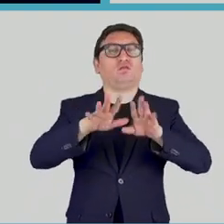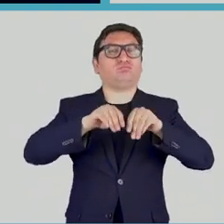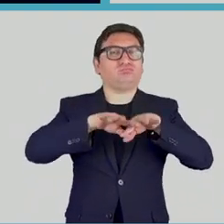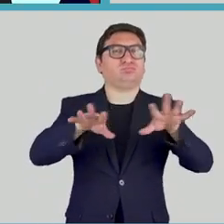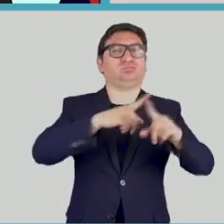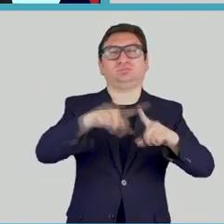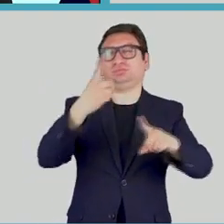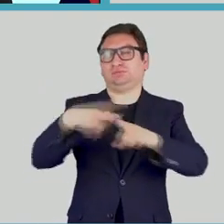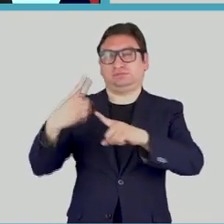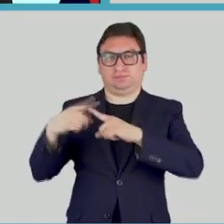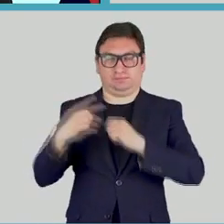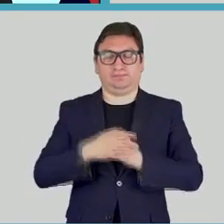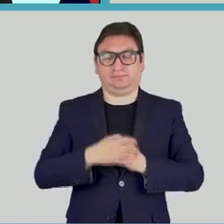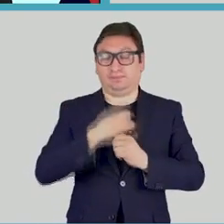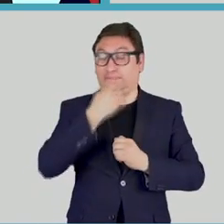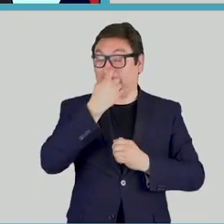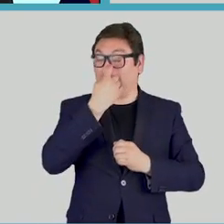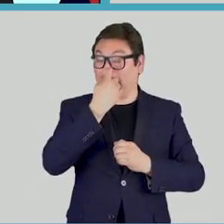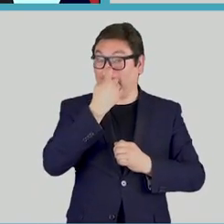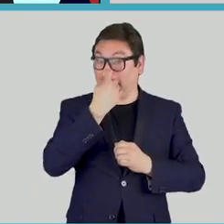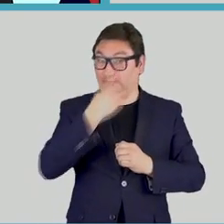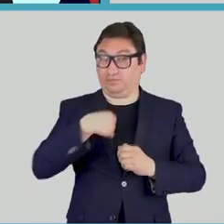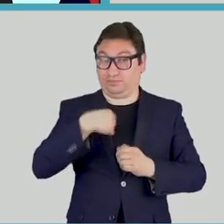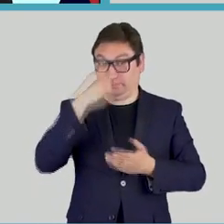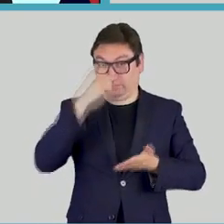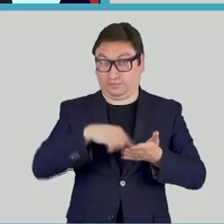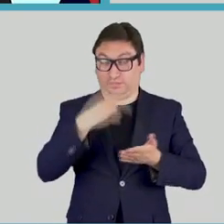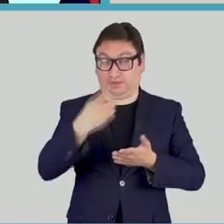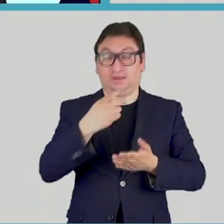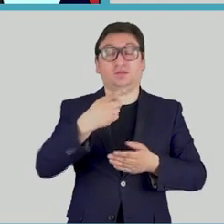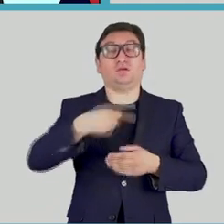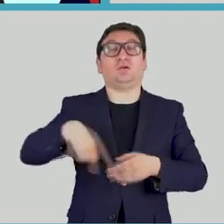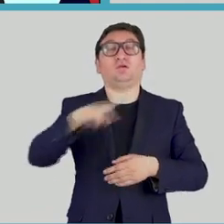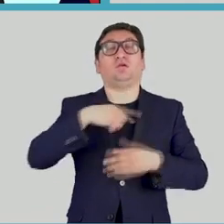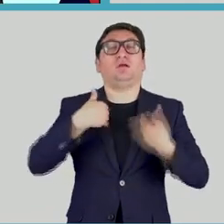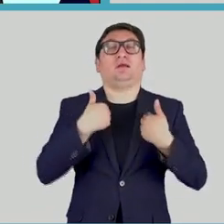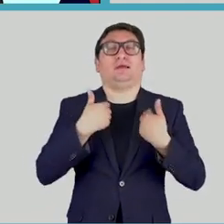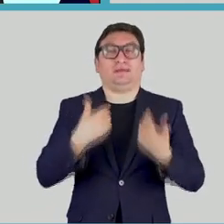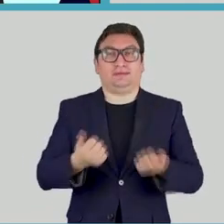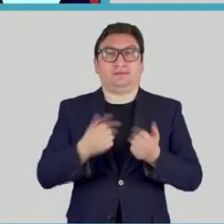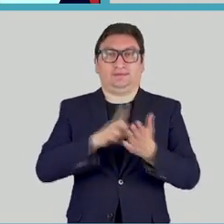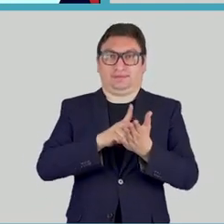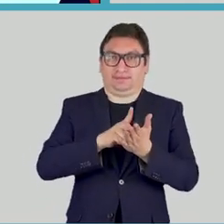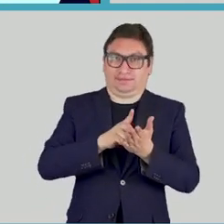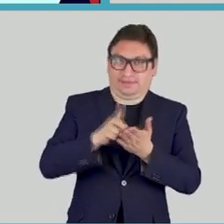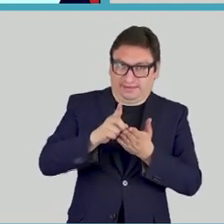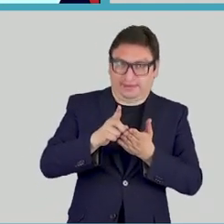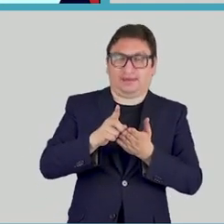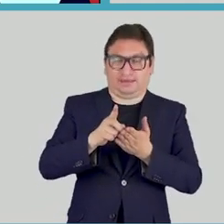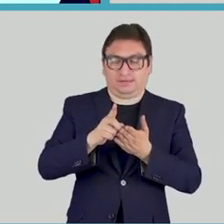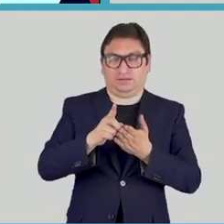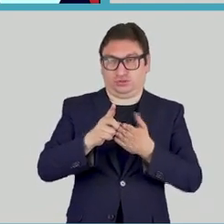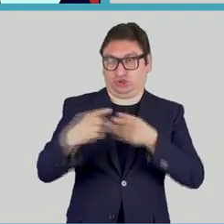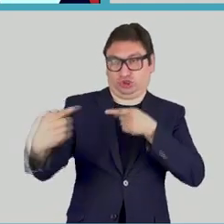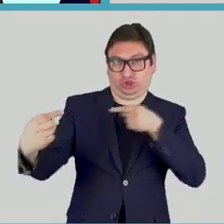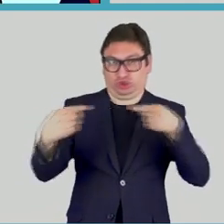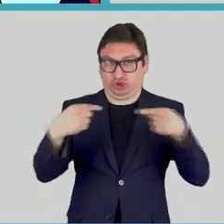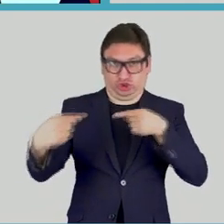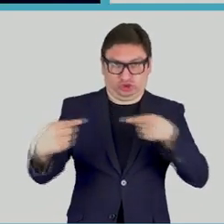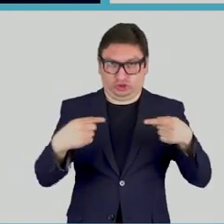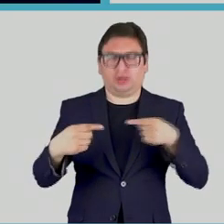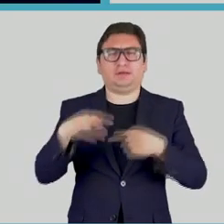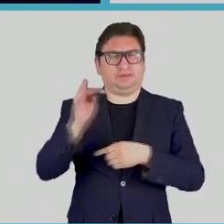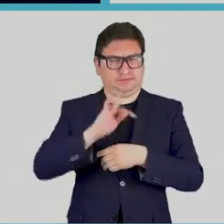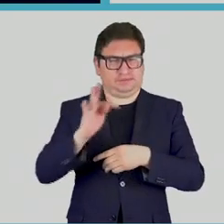de tal manera que Creo yo que podemos verlos lejos de entenderlos como derechos en tensión que se pueden presentar